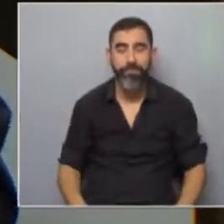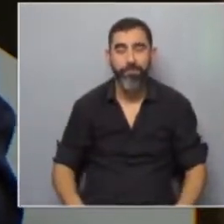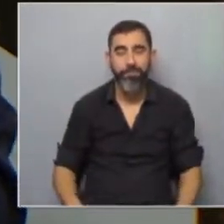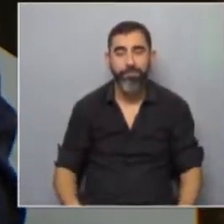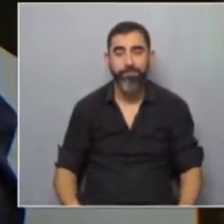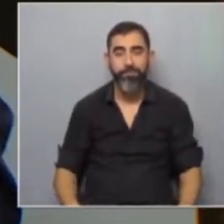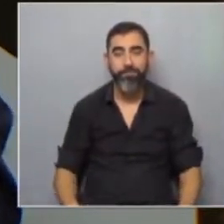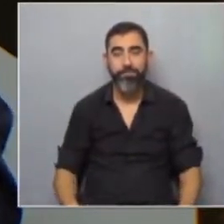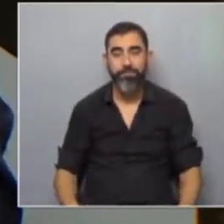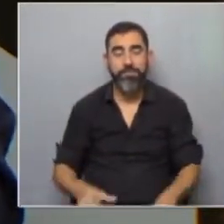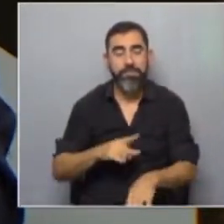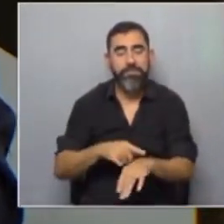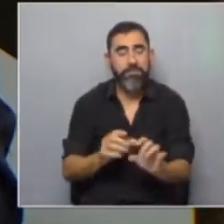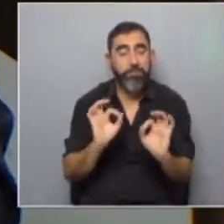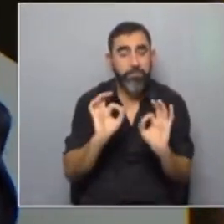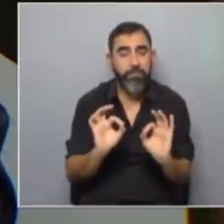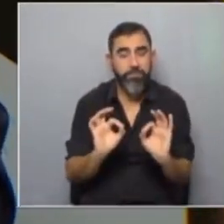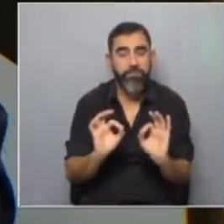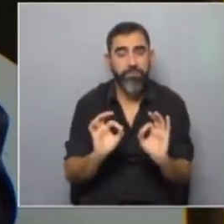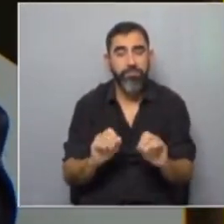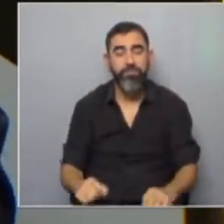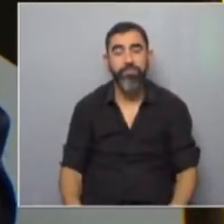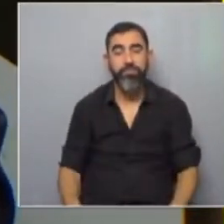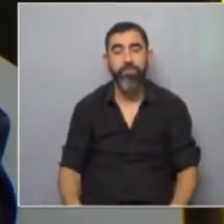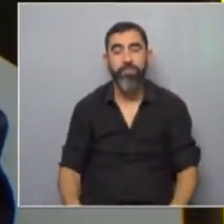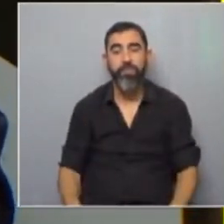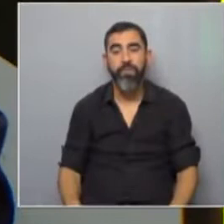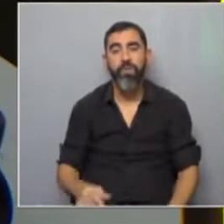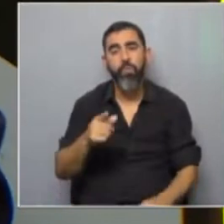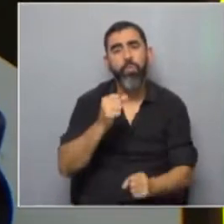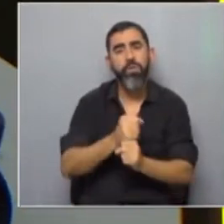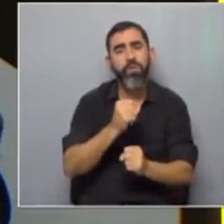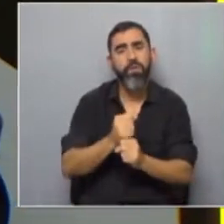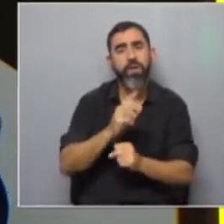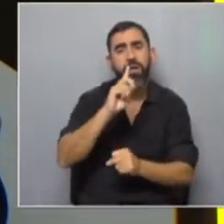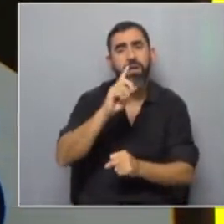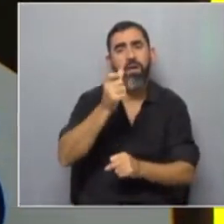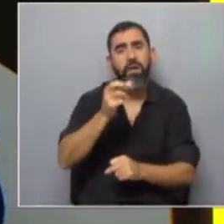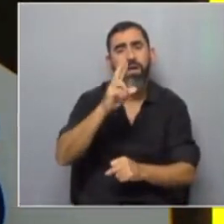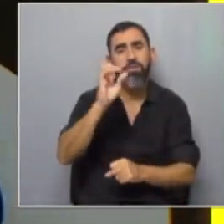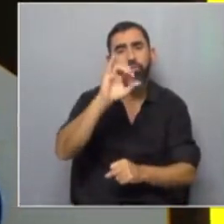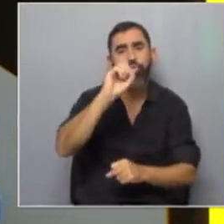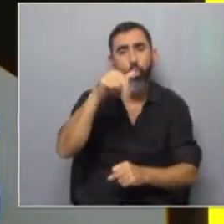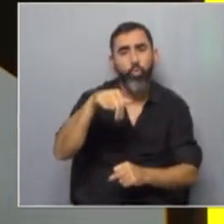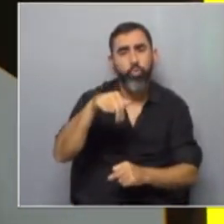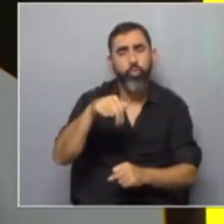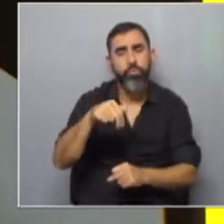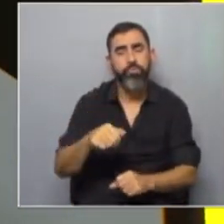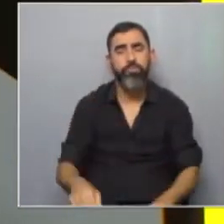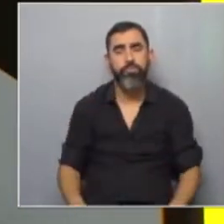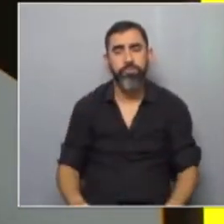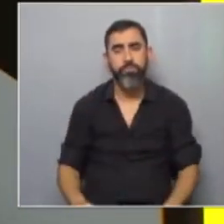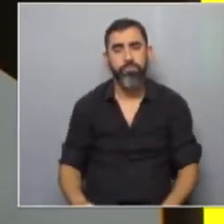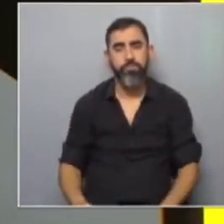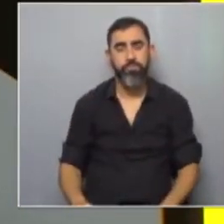en medio del Paso Centurión, y resulta que lo que había que hacer era ser sereno de una empresa agrícola salteña. Cerca de o sea que las si termas. Ramiro nos hubiera informado esto